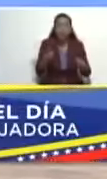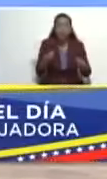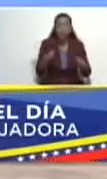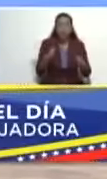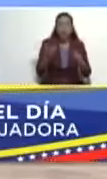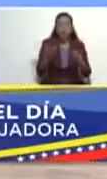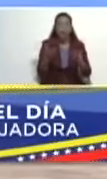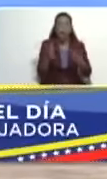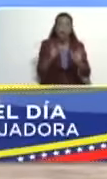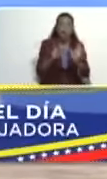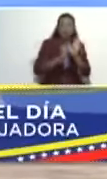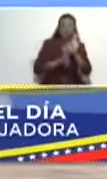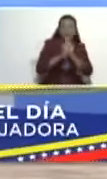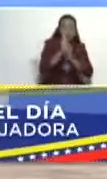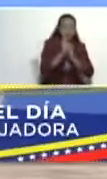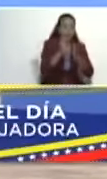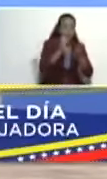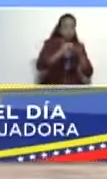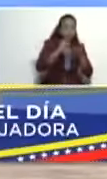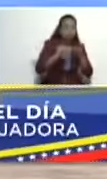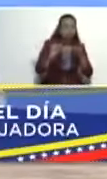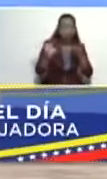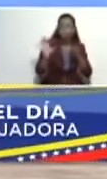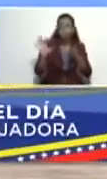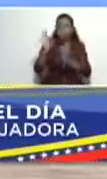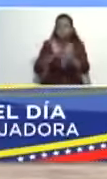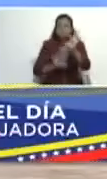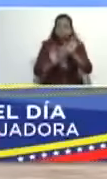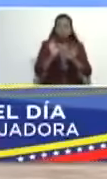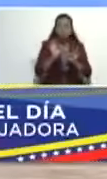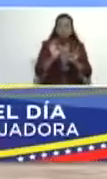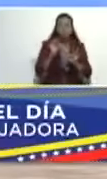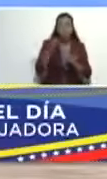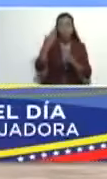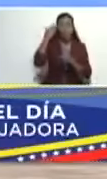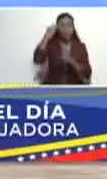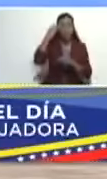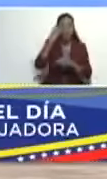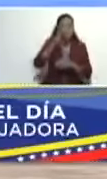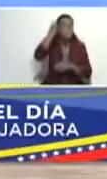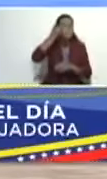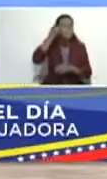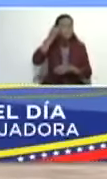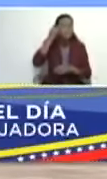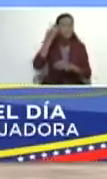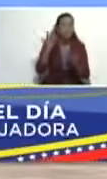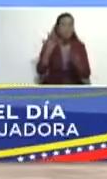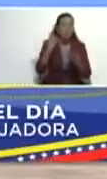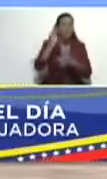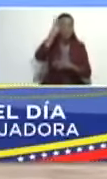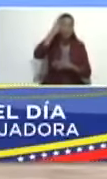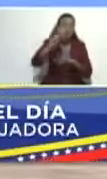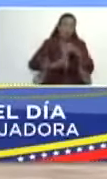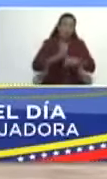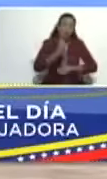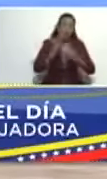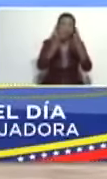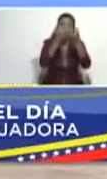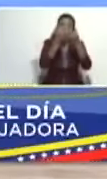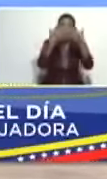combinada de elementos claves del presente, pero sobre todo elementos claves para el futuro de la